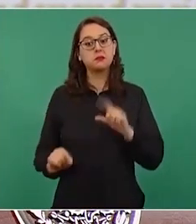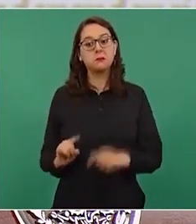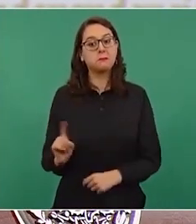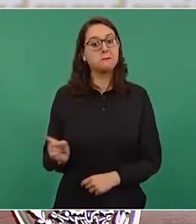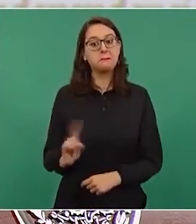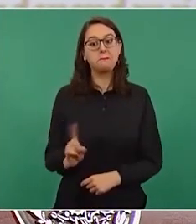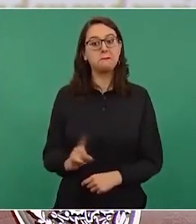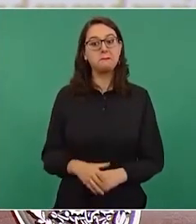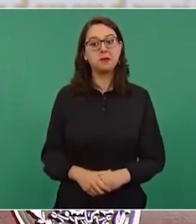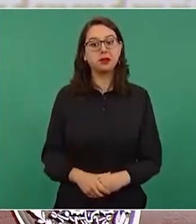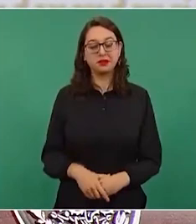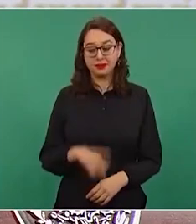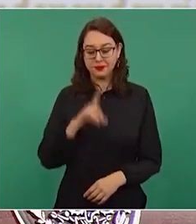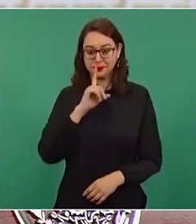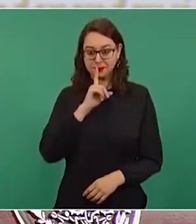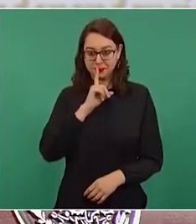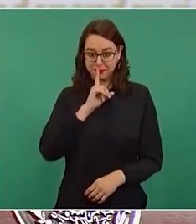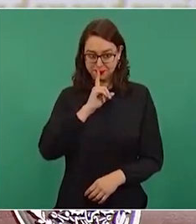Incluso siempre recuerdo